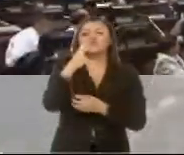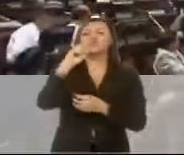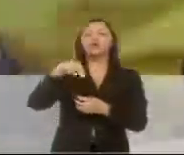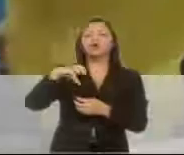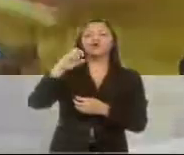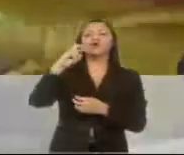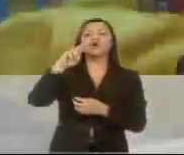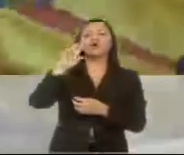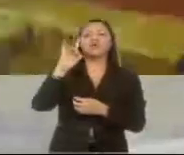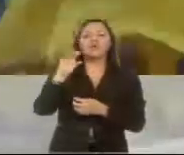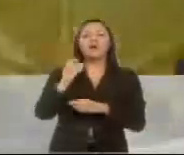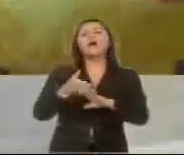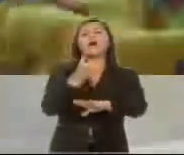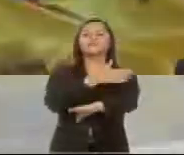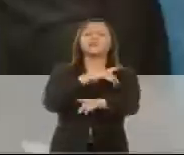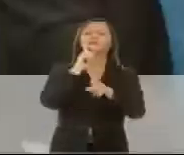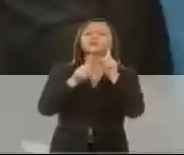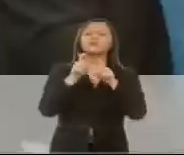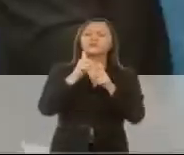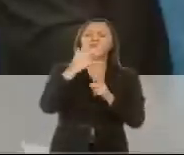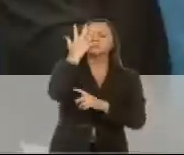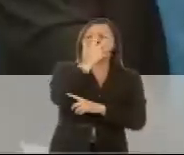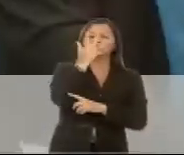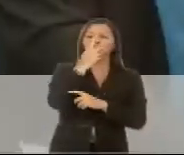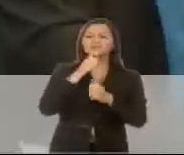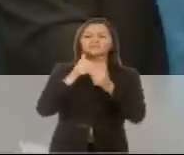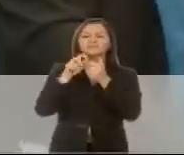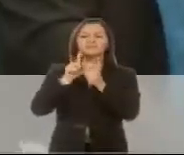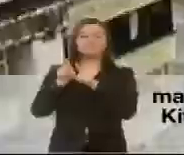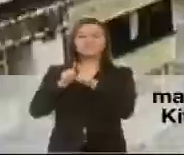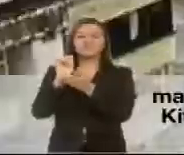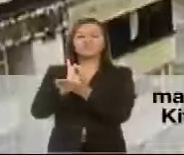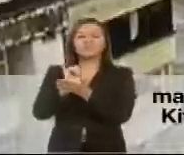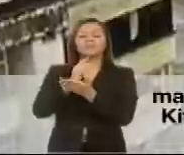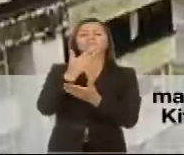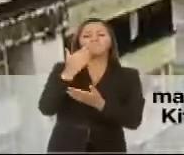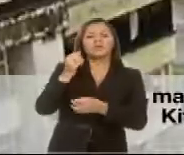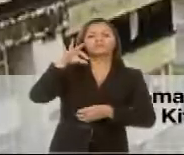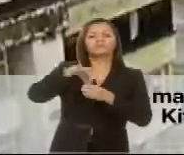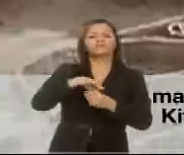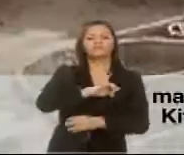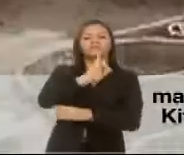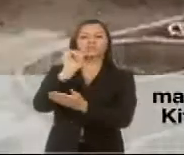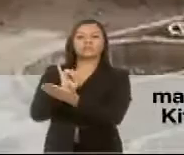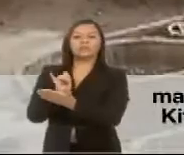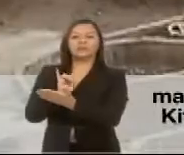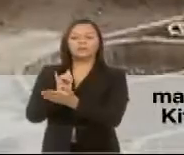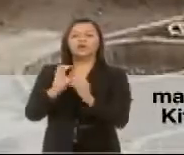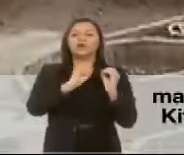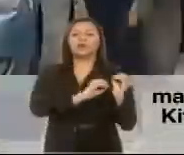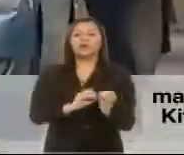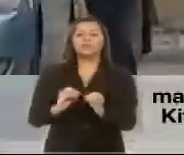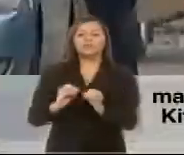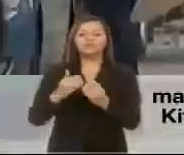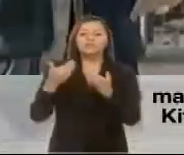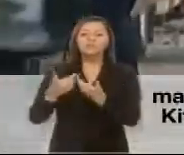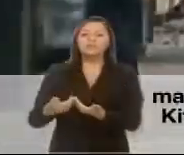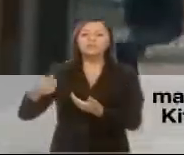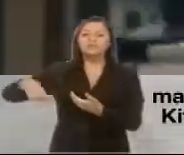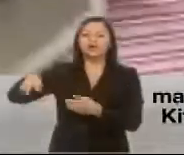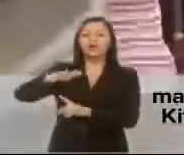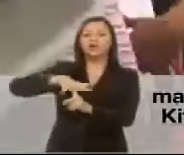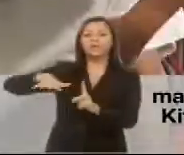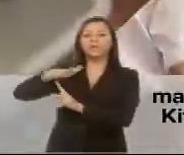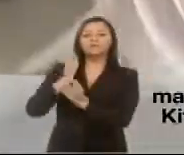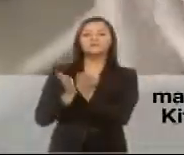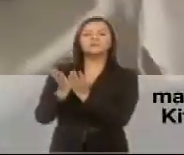de la Concordia, que en consulta popular decidió pertenecer a Santo Domingo de los Áchilas. A través del ordenamiento físico del cantón, se podrá